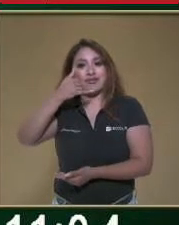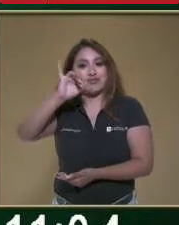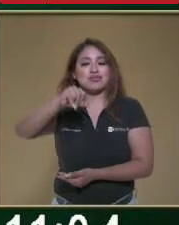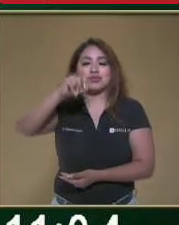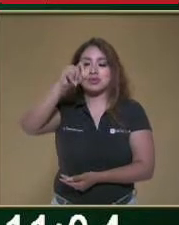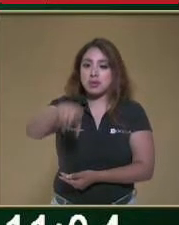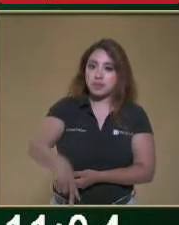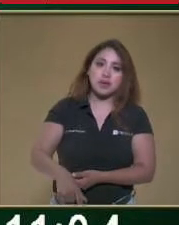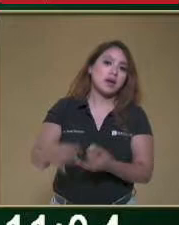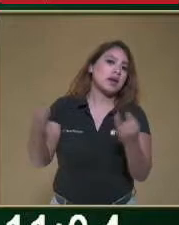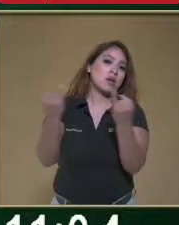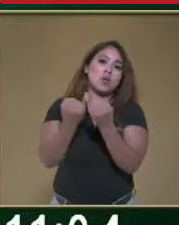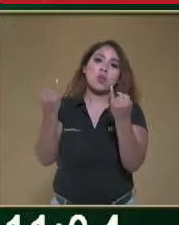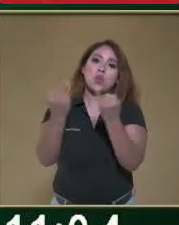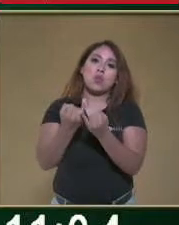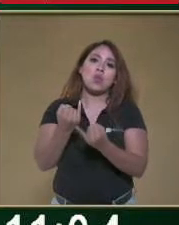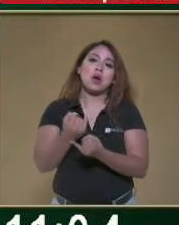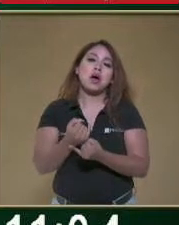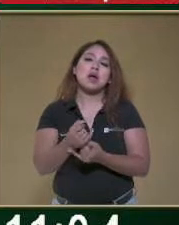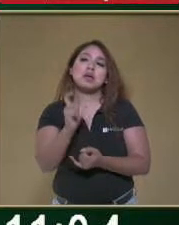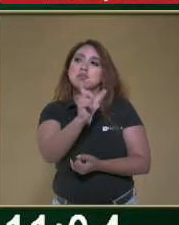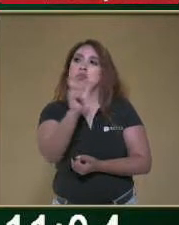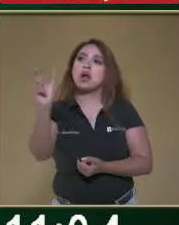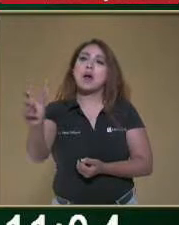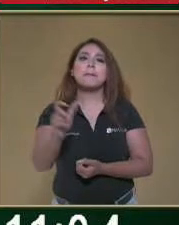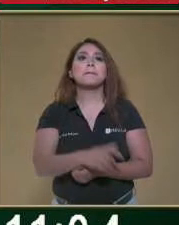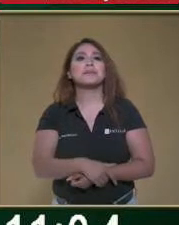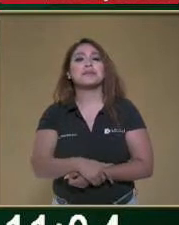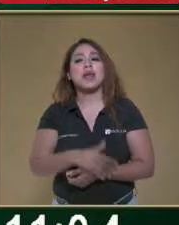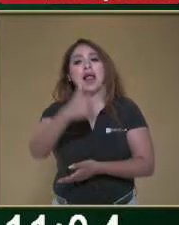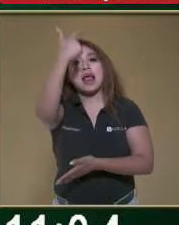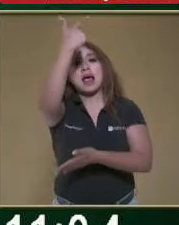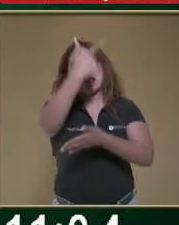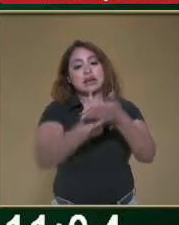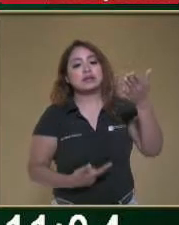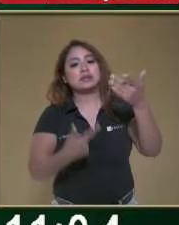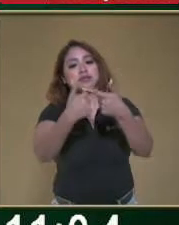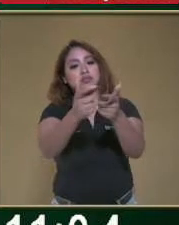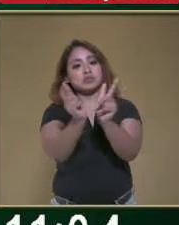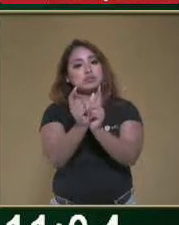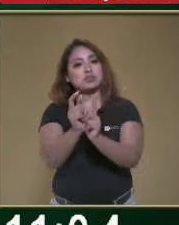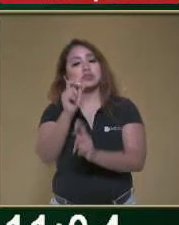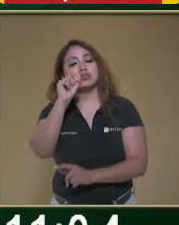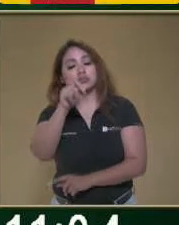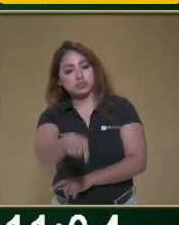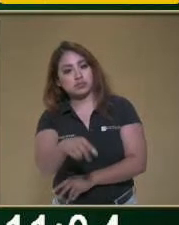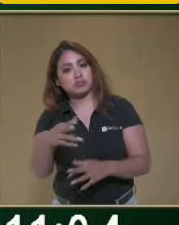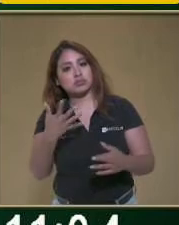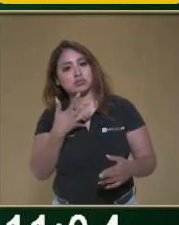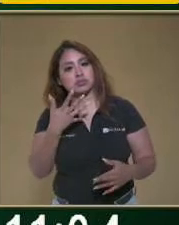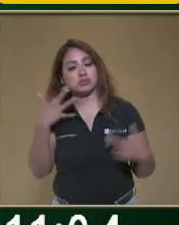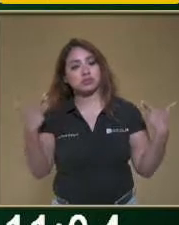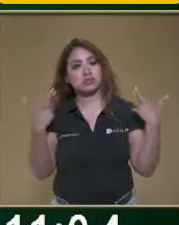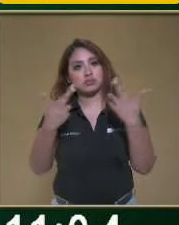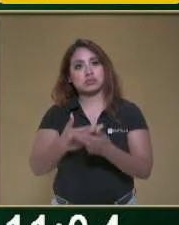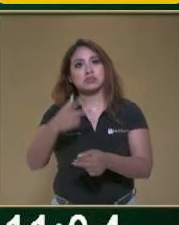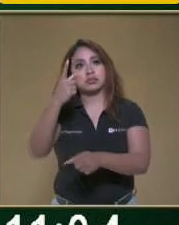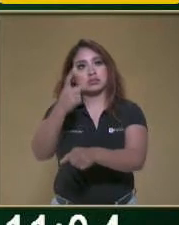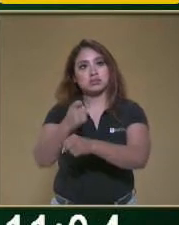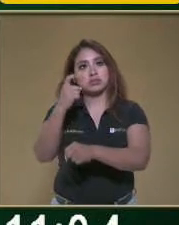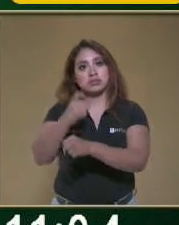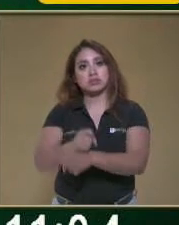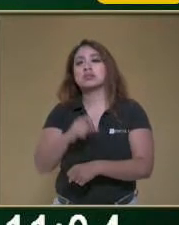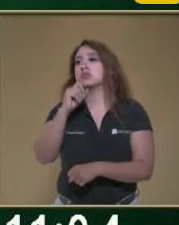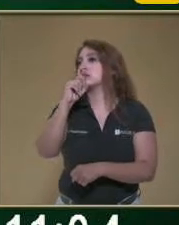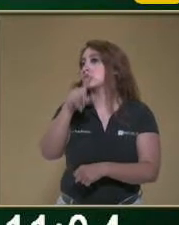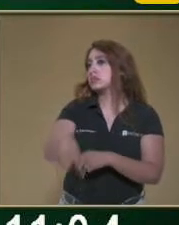primer letra del apellido de las personas. Las listas de tu grupo, las listas que tiene tu maestra de primer grado, pues ahí